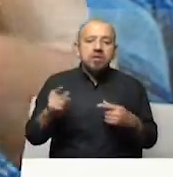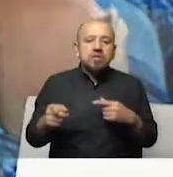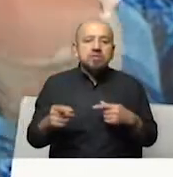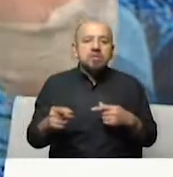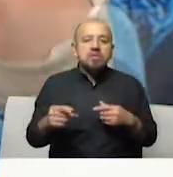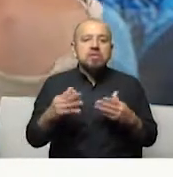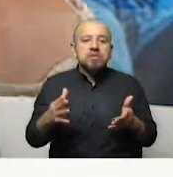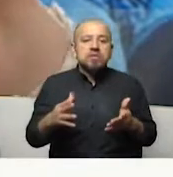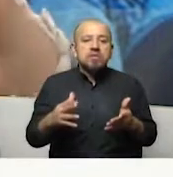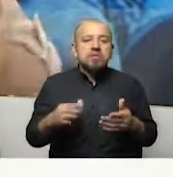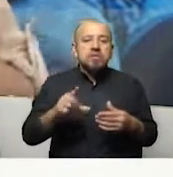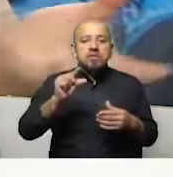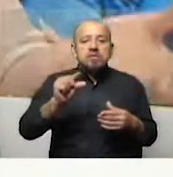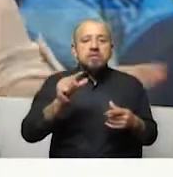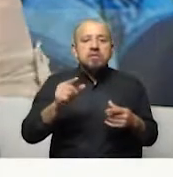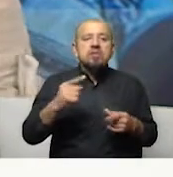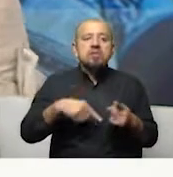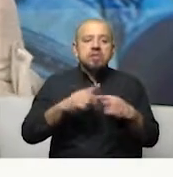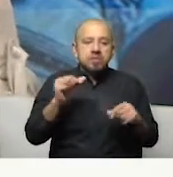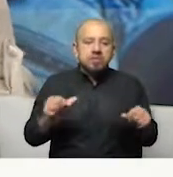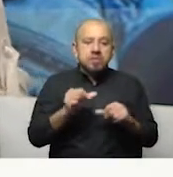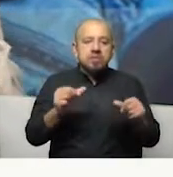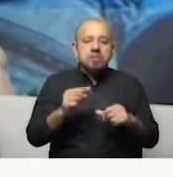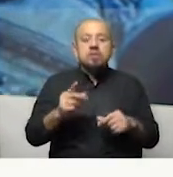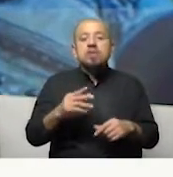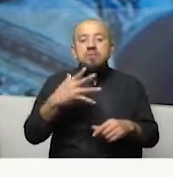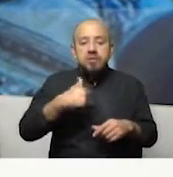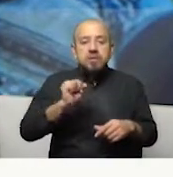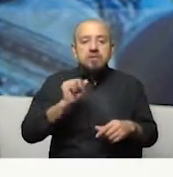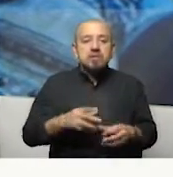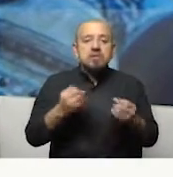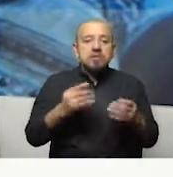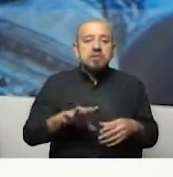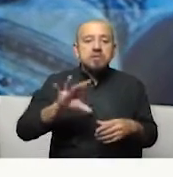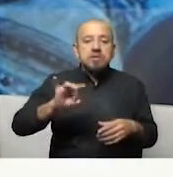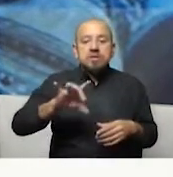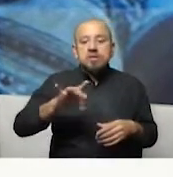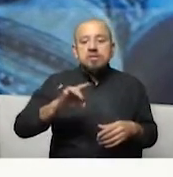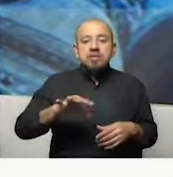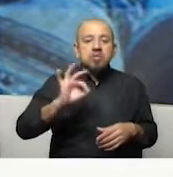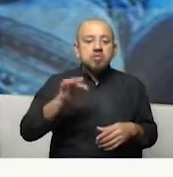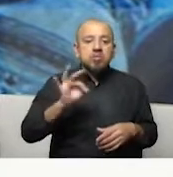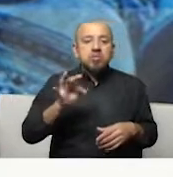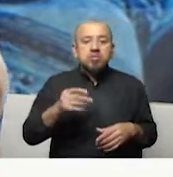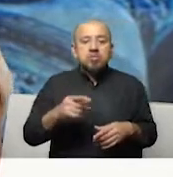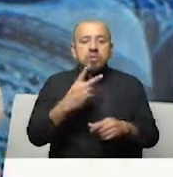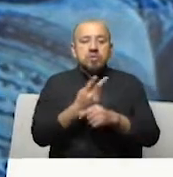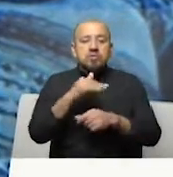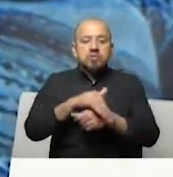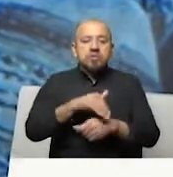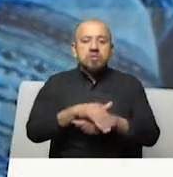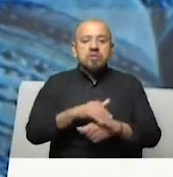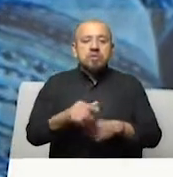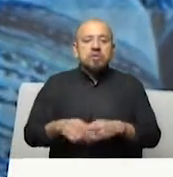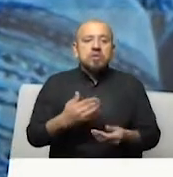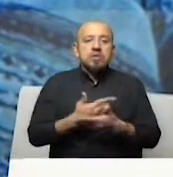y quedan pocos pero vamos a hacer una segunda edición porque quiero decirles que el 15 de octubre a las 2 de la tarde y la presentación